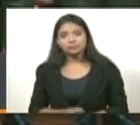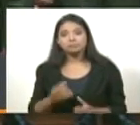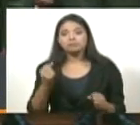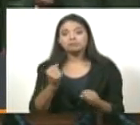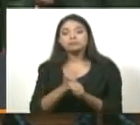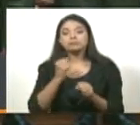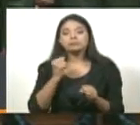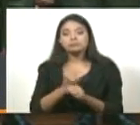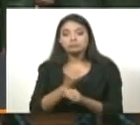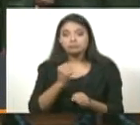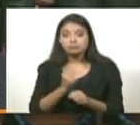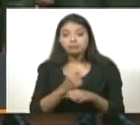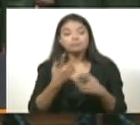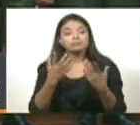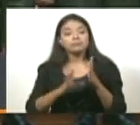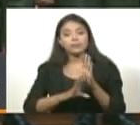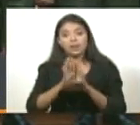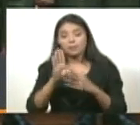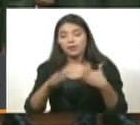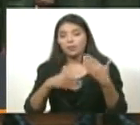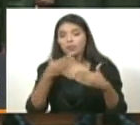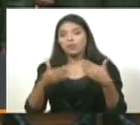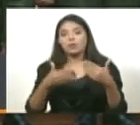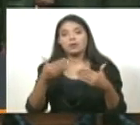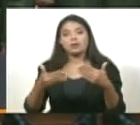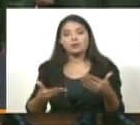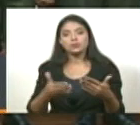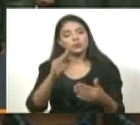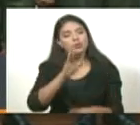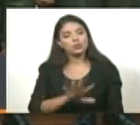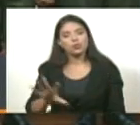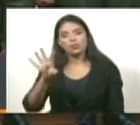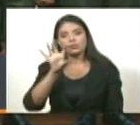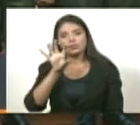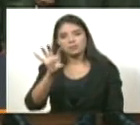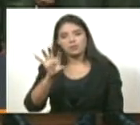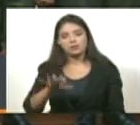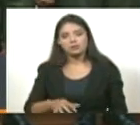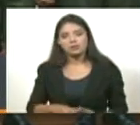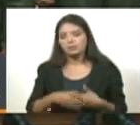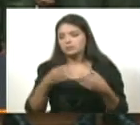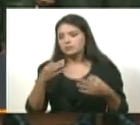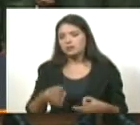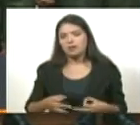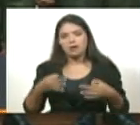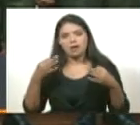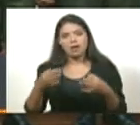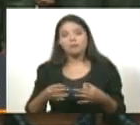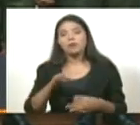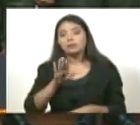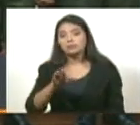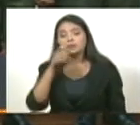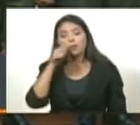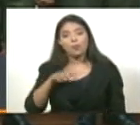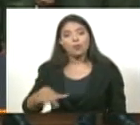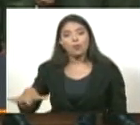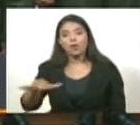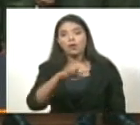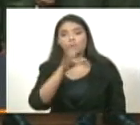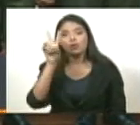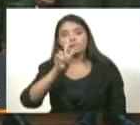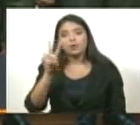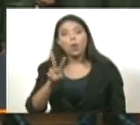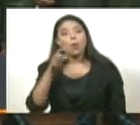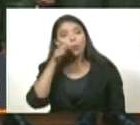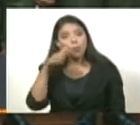trabajar para buscar el progreso de nuestra patria, siempre. Ese es el pueblo de Venezuela, un